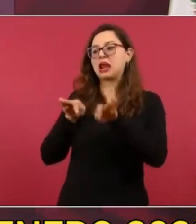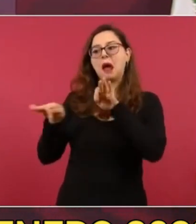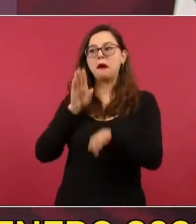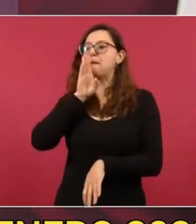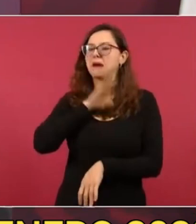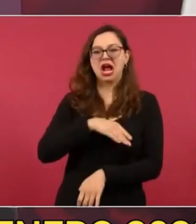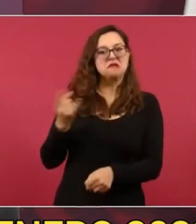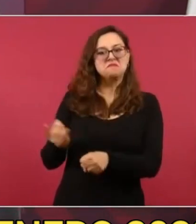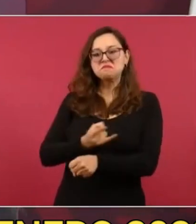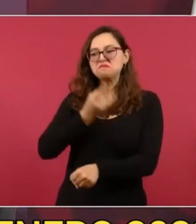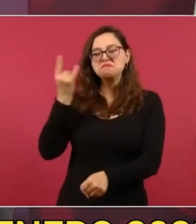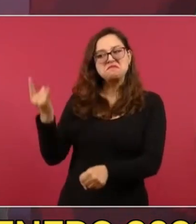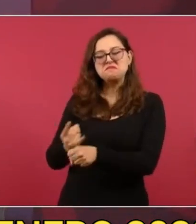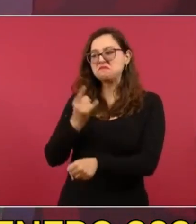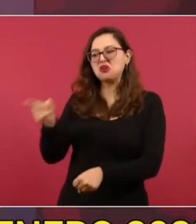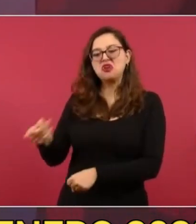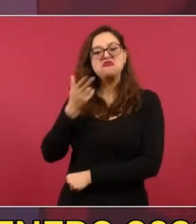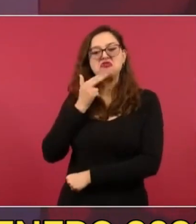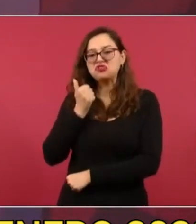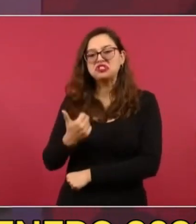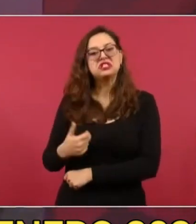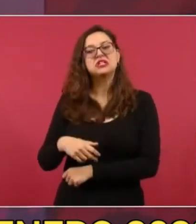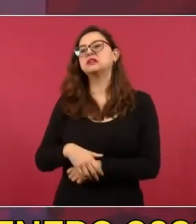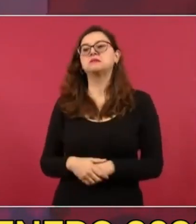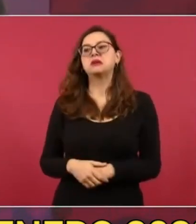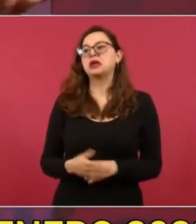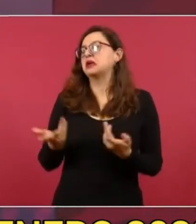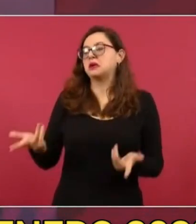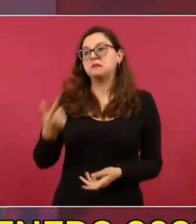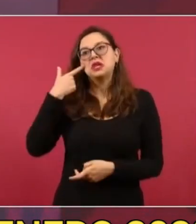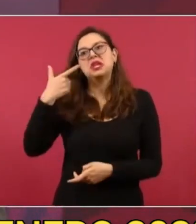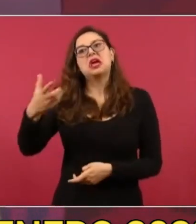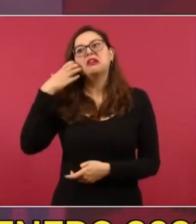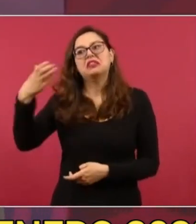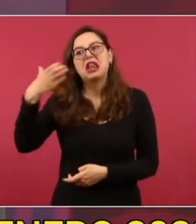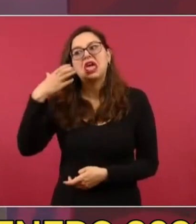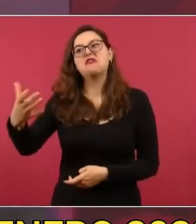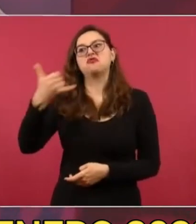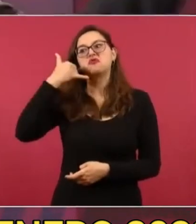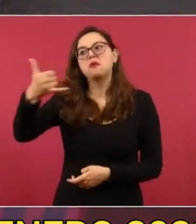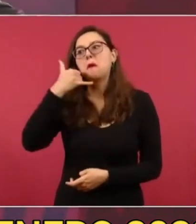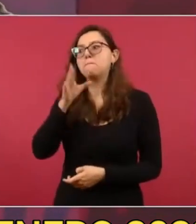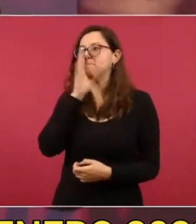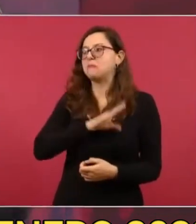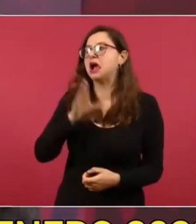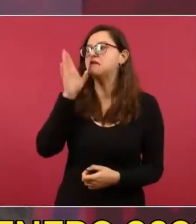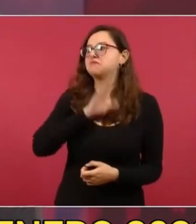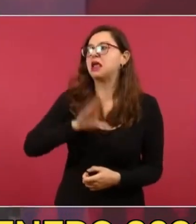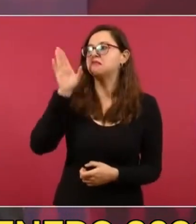ya sea que no servía la comunicación telefónica o